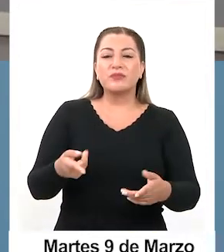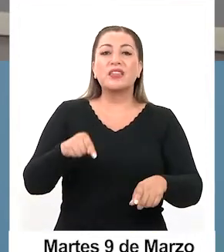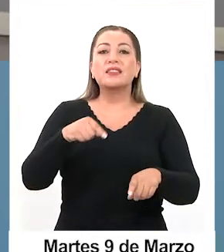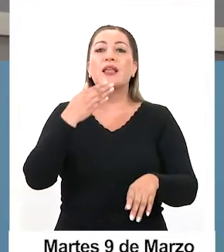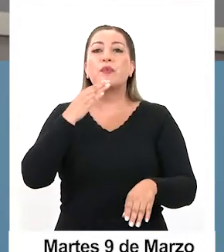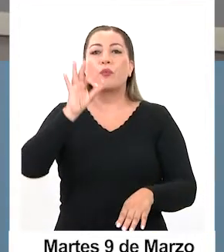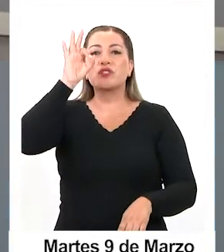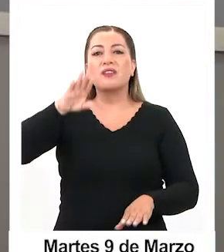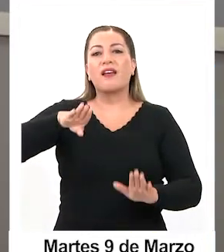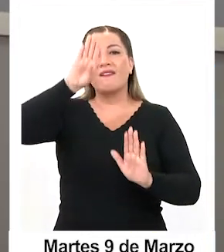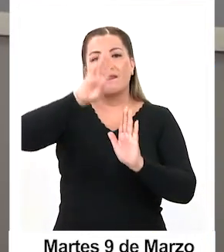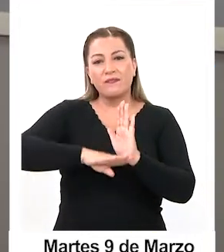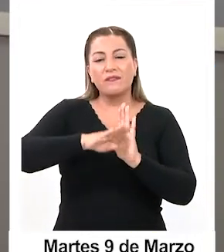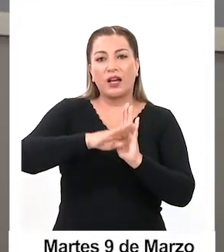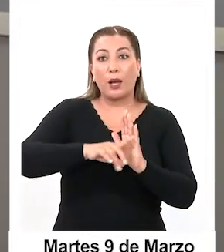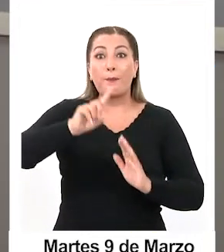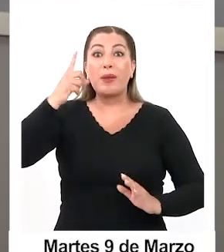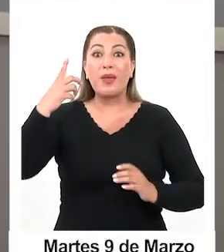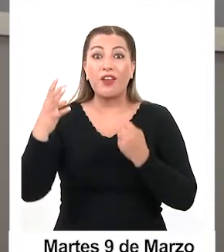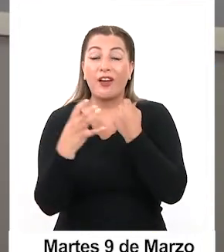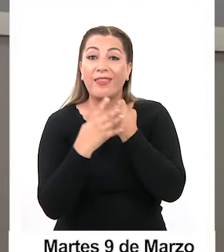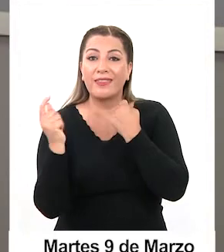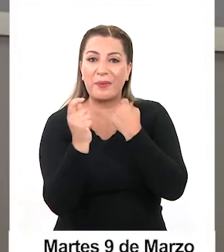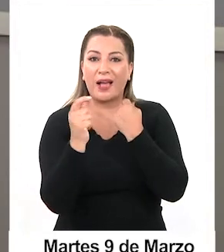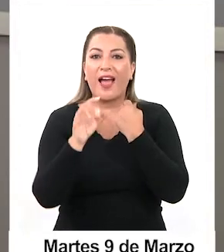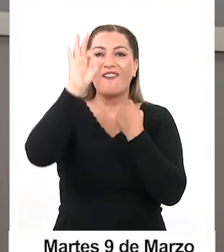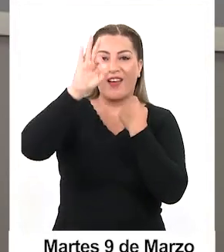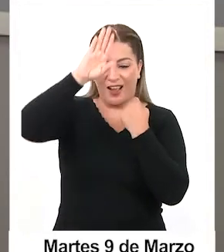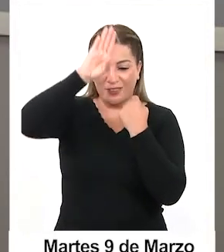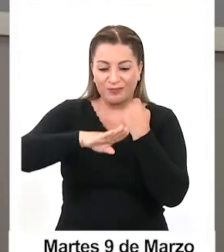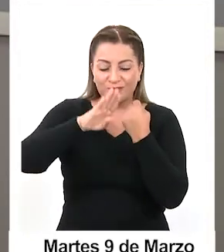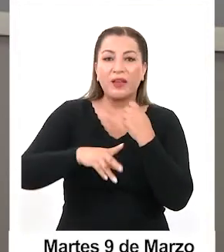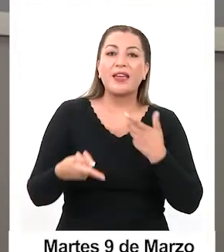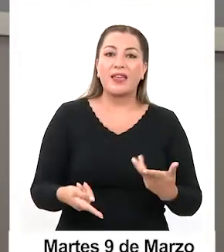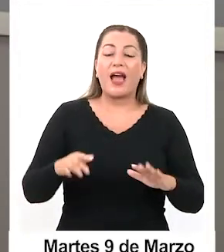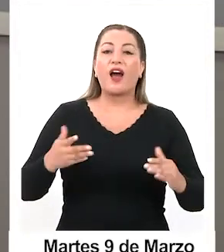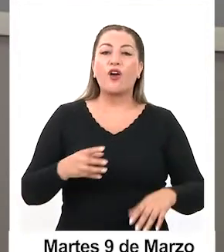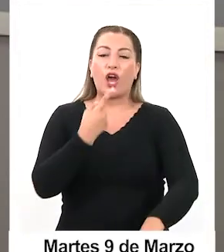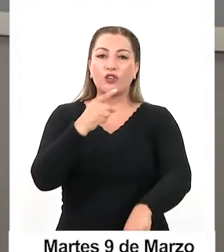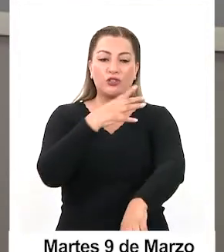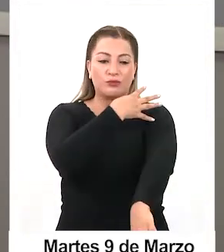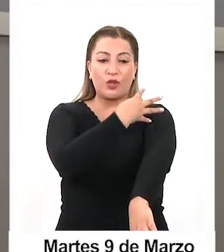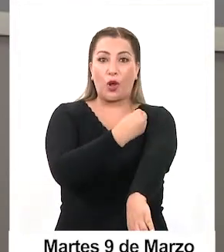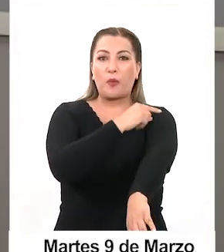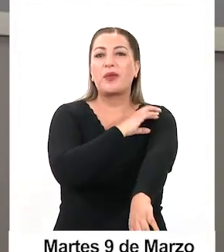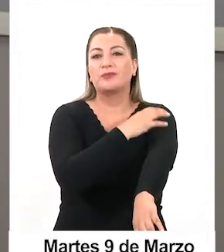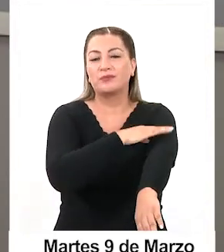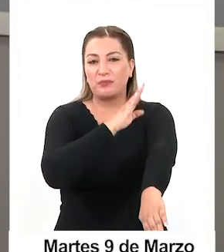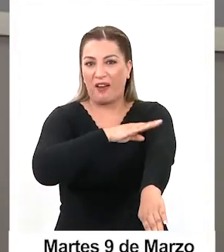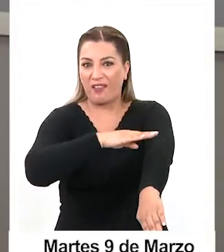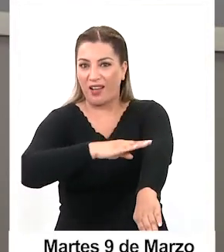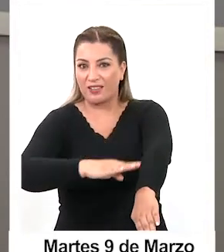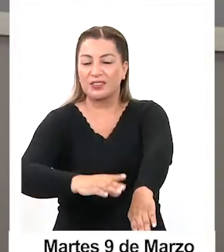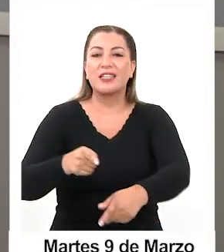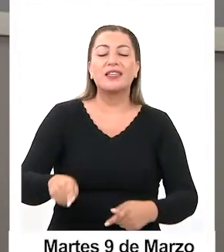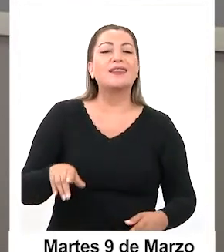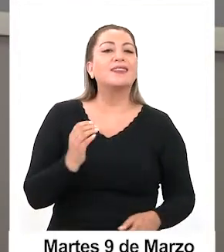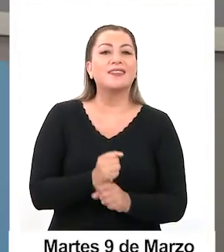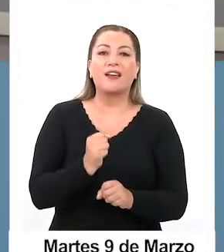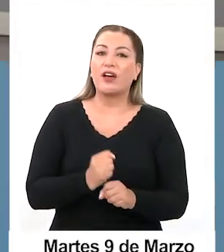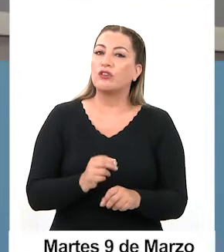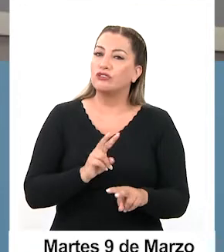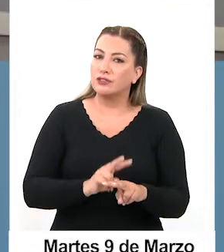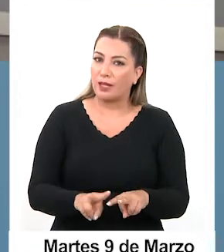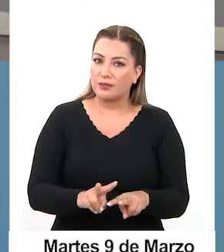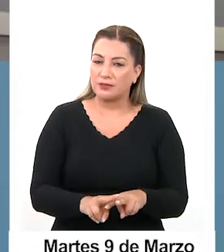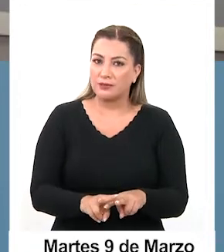bajando los casos, pero primero bajamos nosotros y hemos estado consolidando esa baja, y desde esa perspectiva, tranquilo de que el trabajo se está